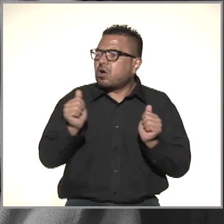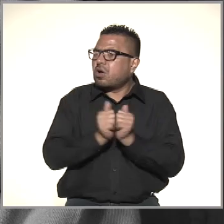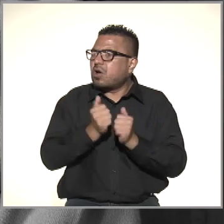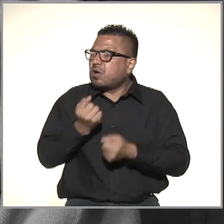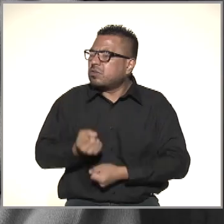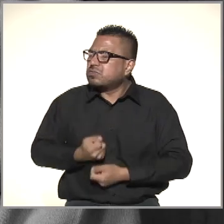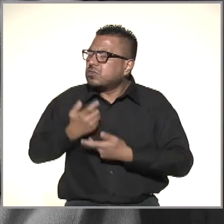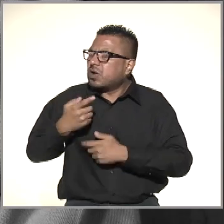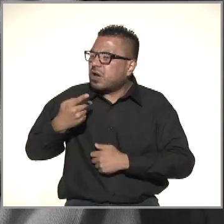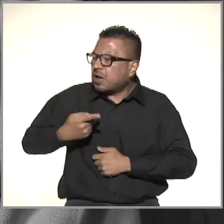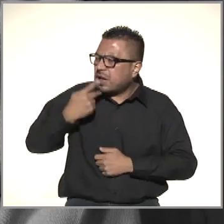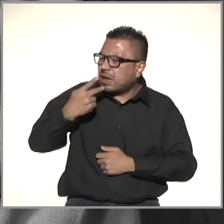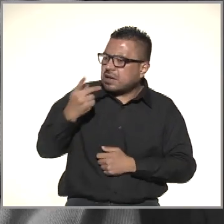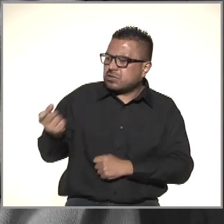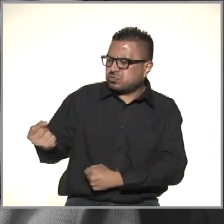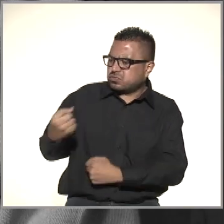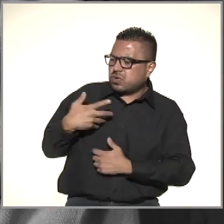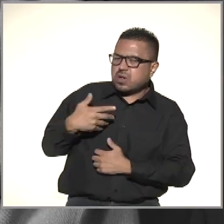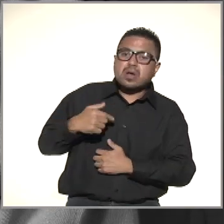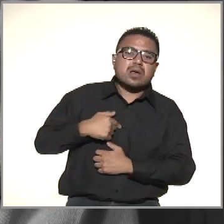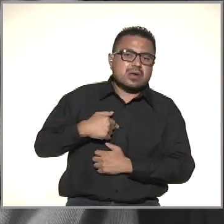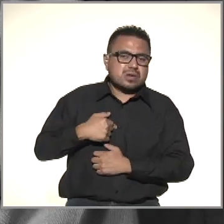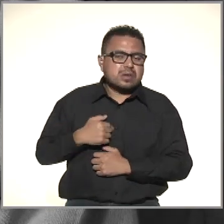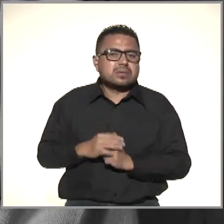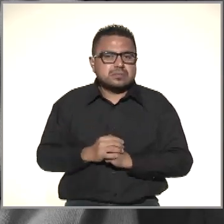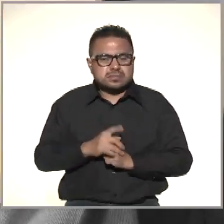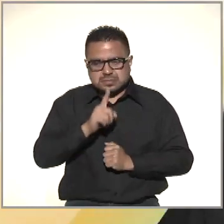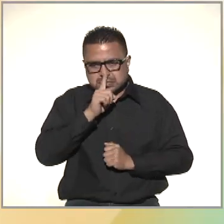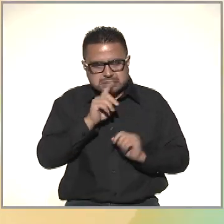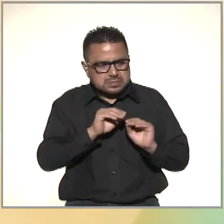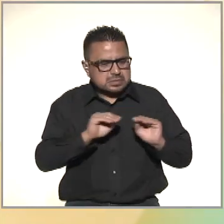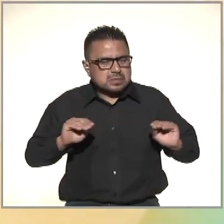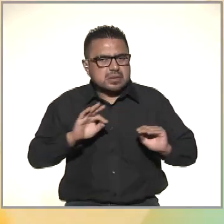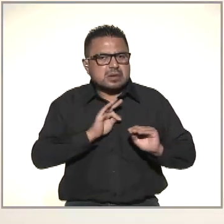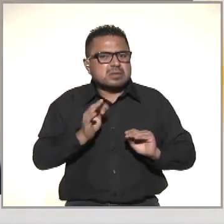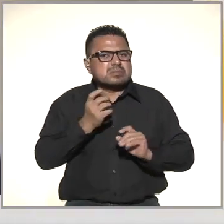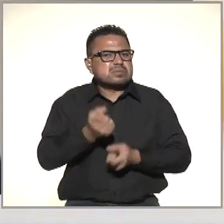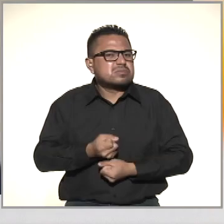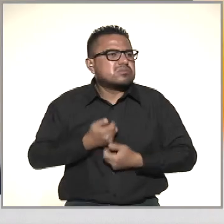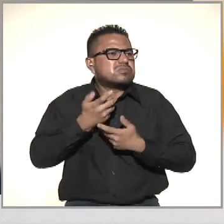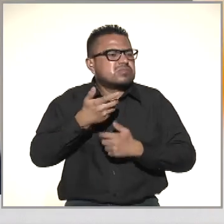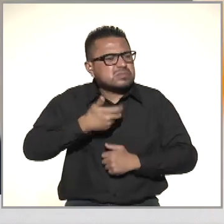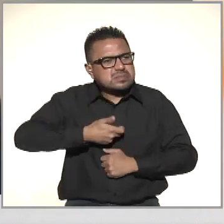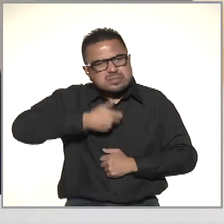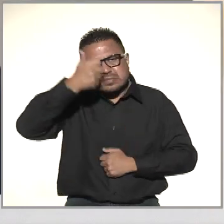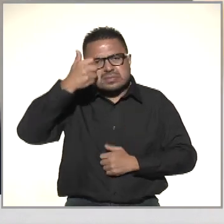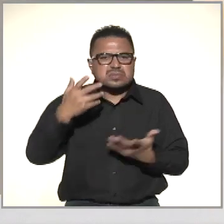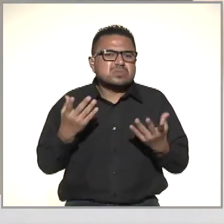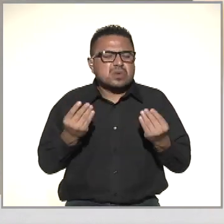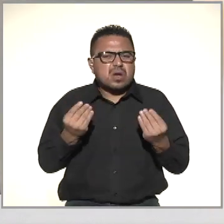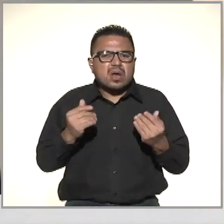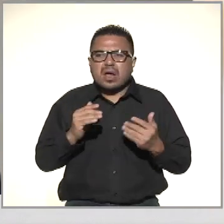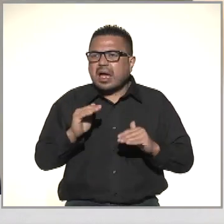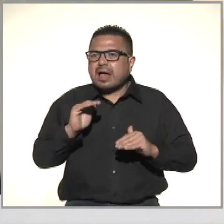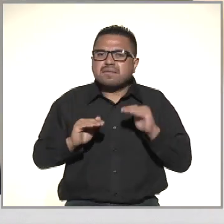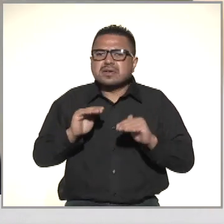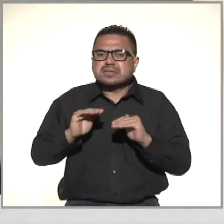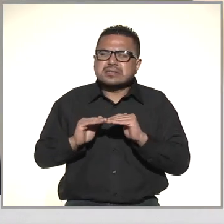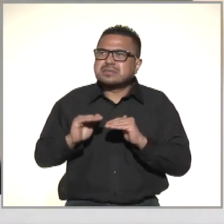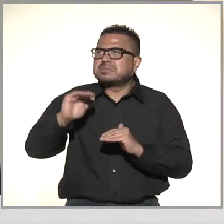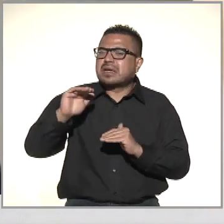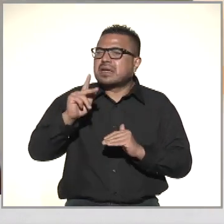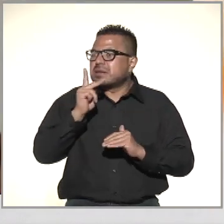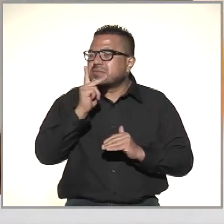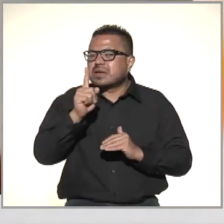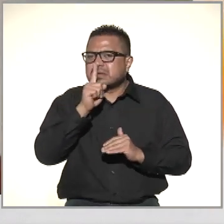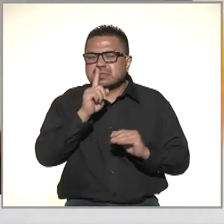discurso verbal que me está dando. Los silencios pueden revelar tanto o a veces más que las palabras, y